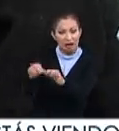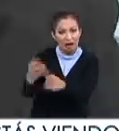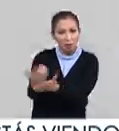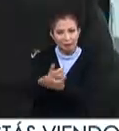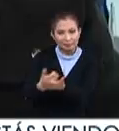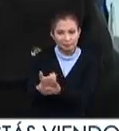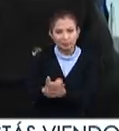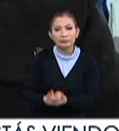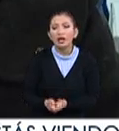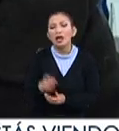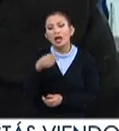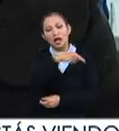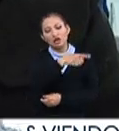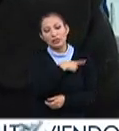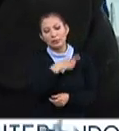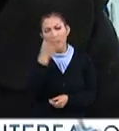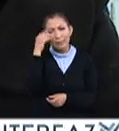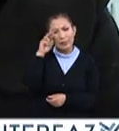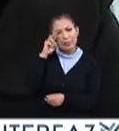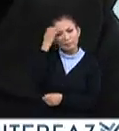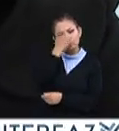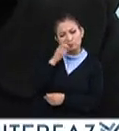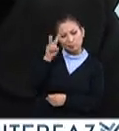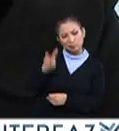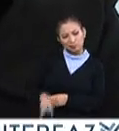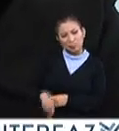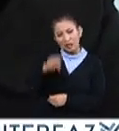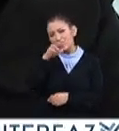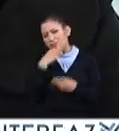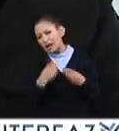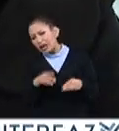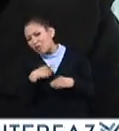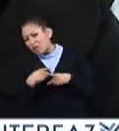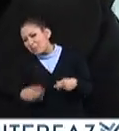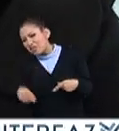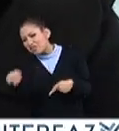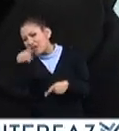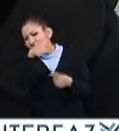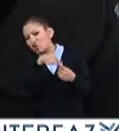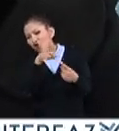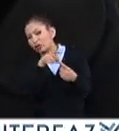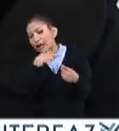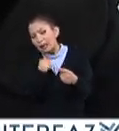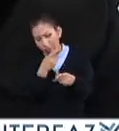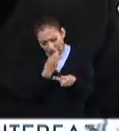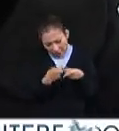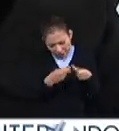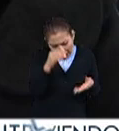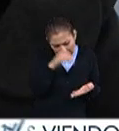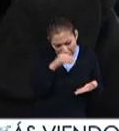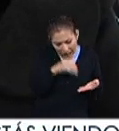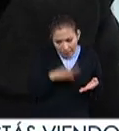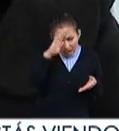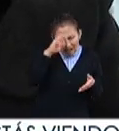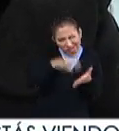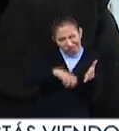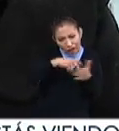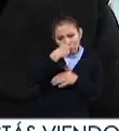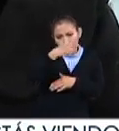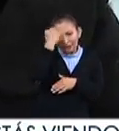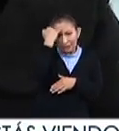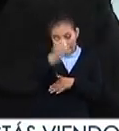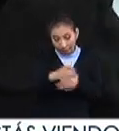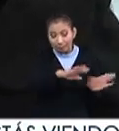fondo de ingresos. Tienen que aprender a leer al cliente y al mercado y a partir de ahí rediseñar o repensar lo que es su